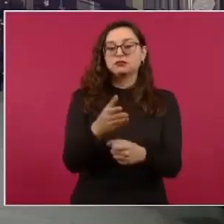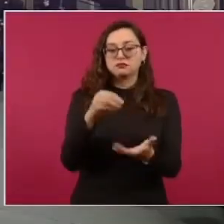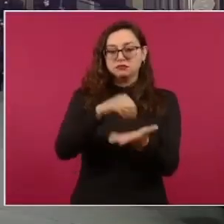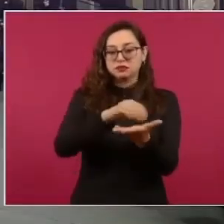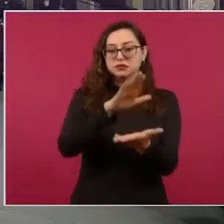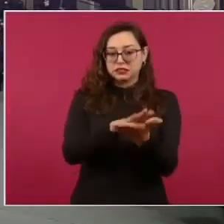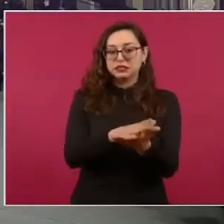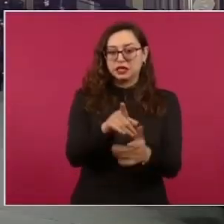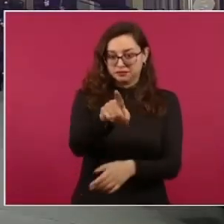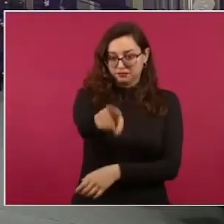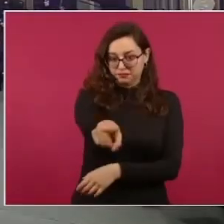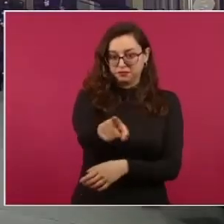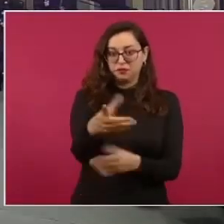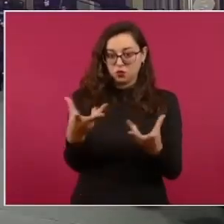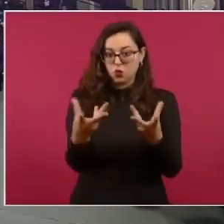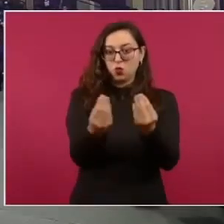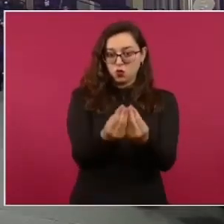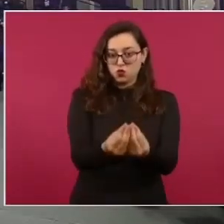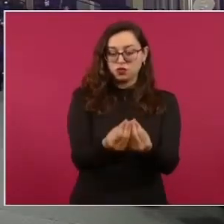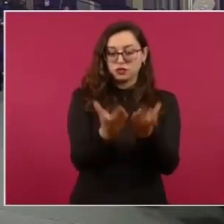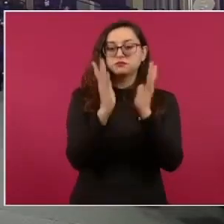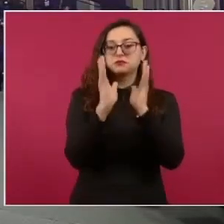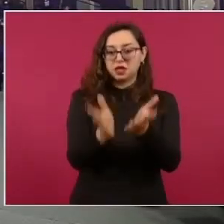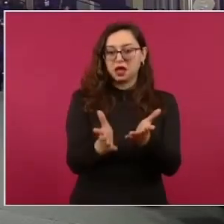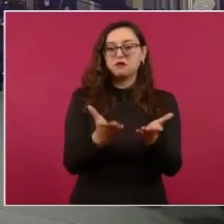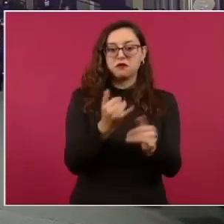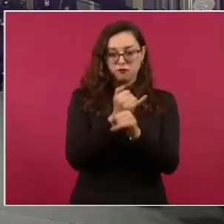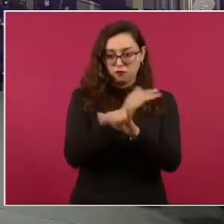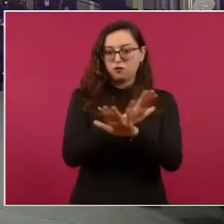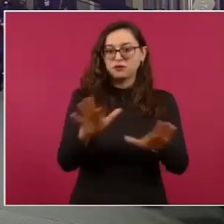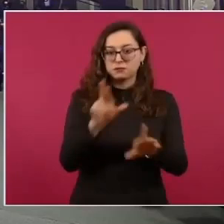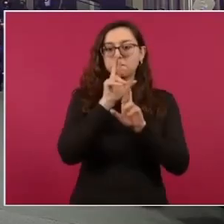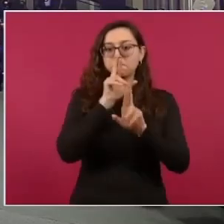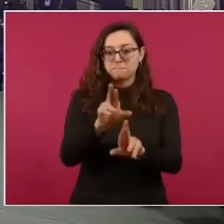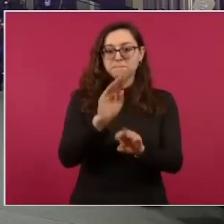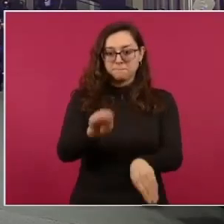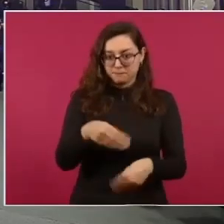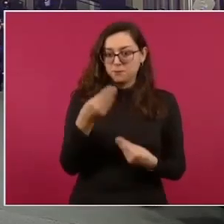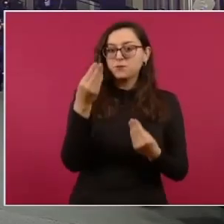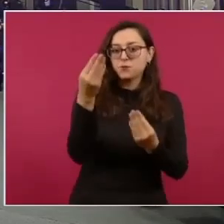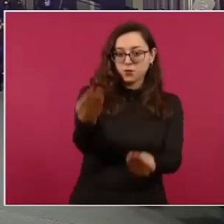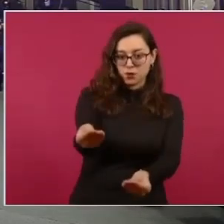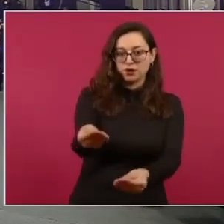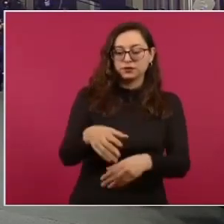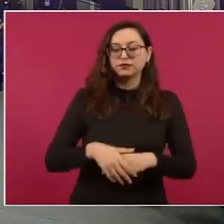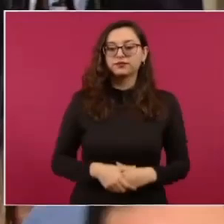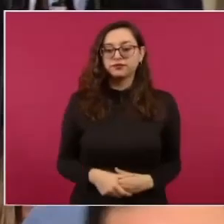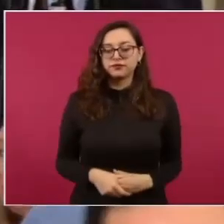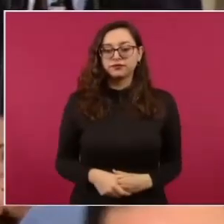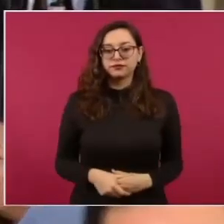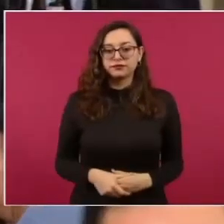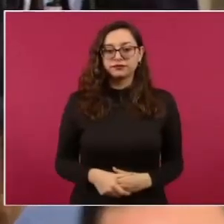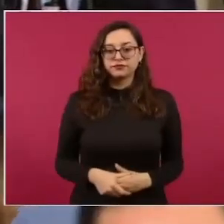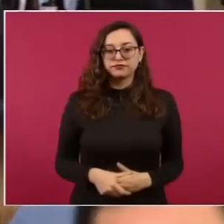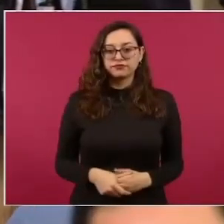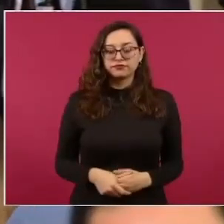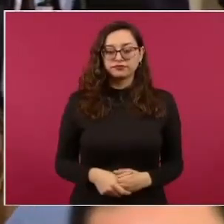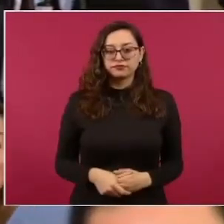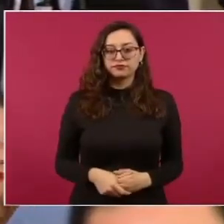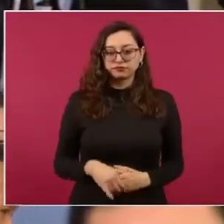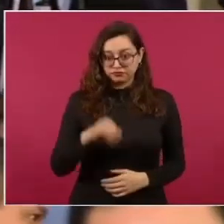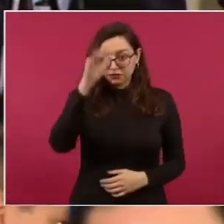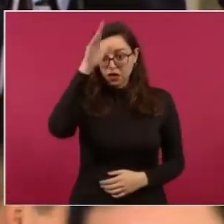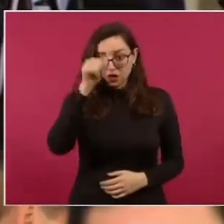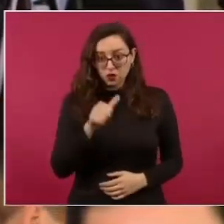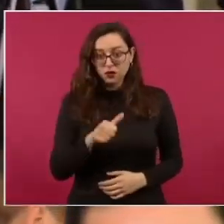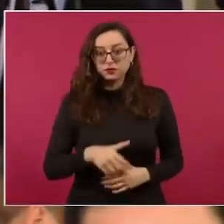hablar contigo, ya tienen una respuesta, y se van a poner de acuerdo, si te